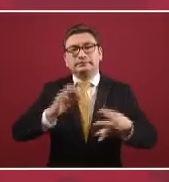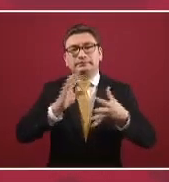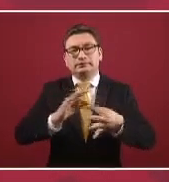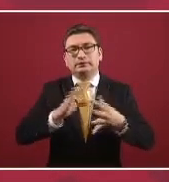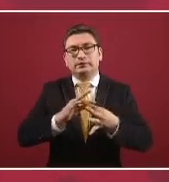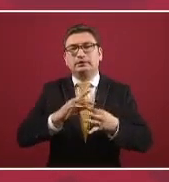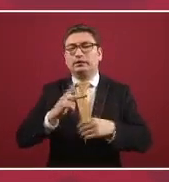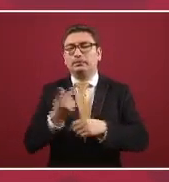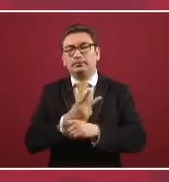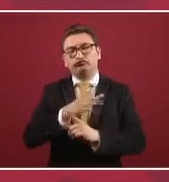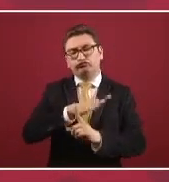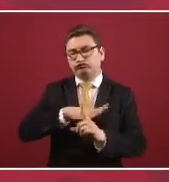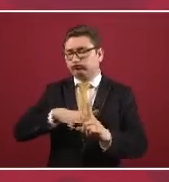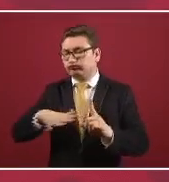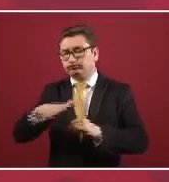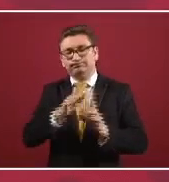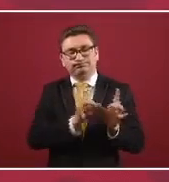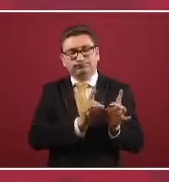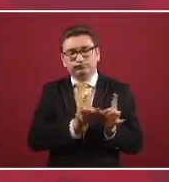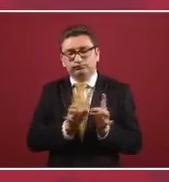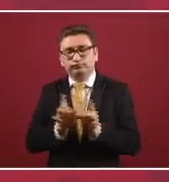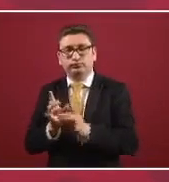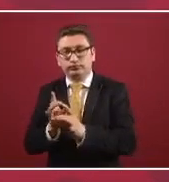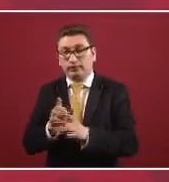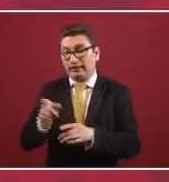que no tienen agua.